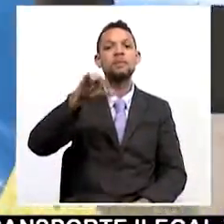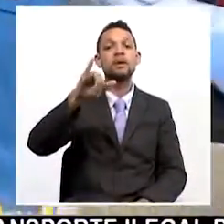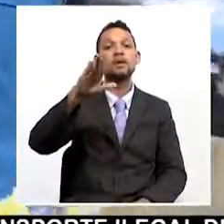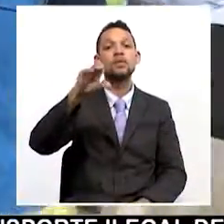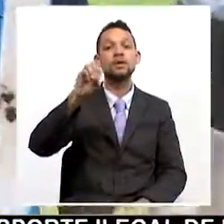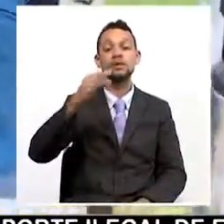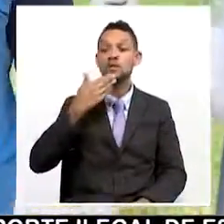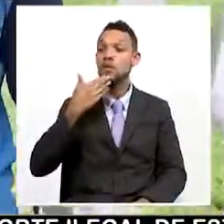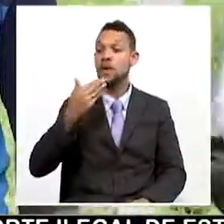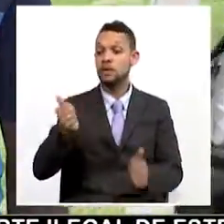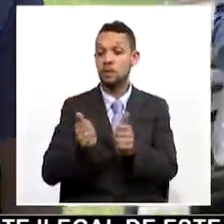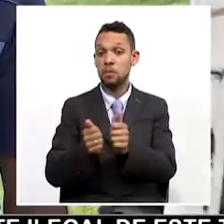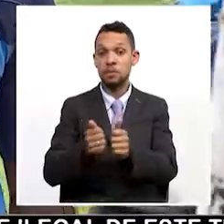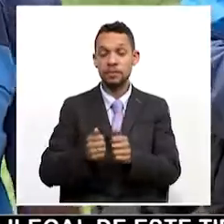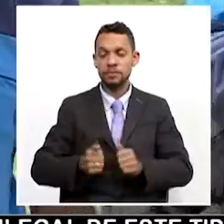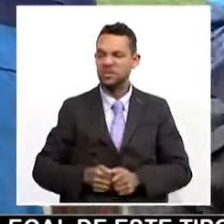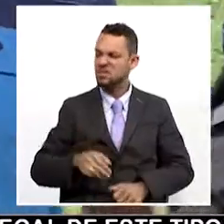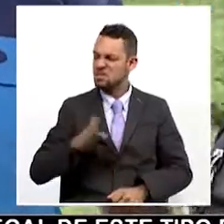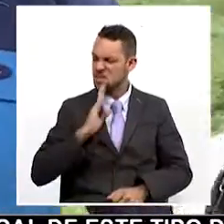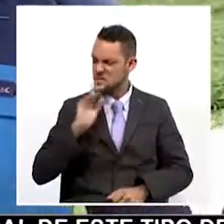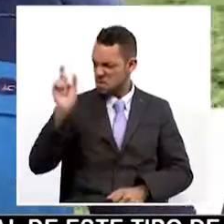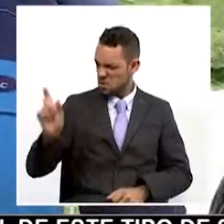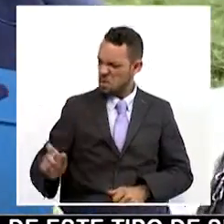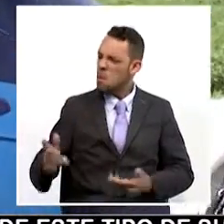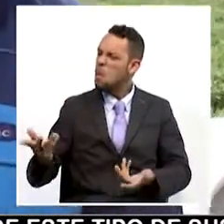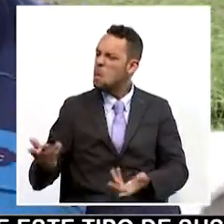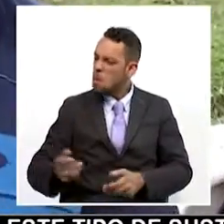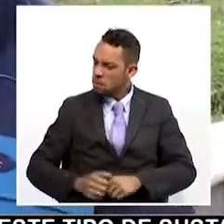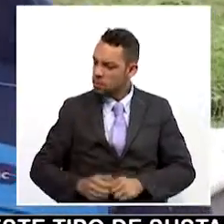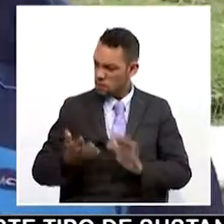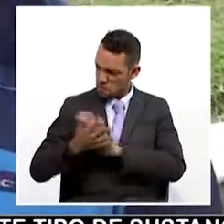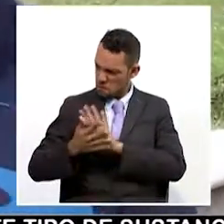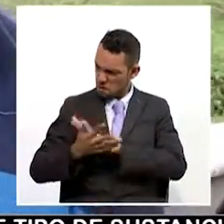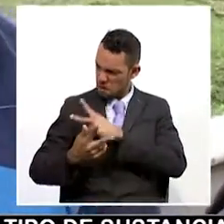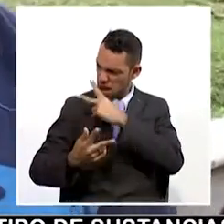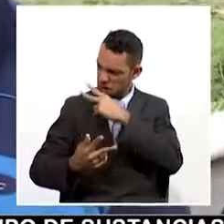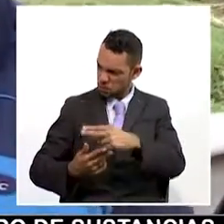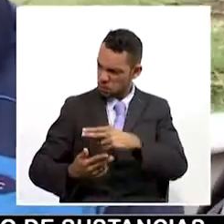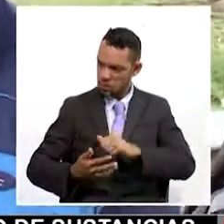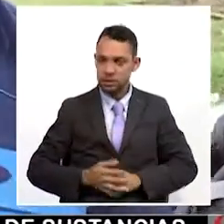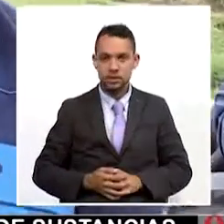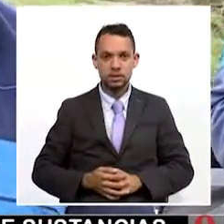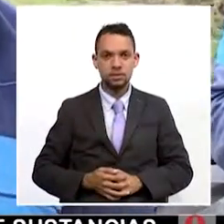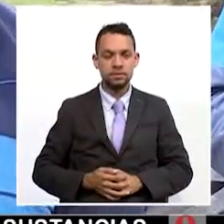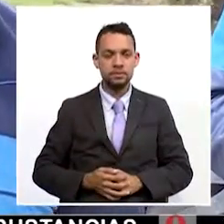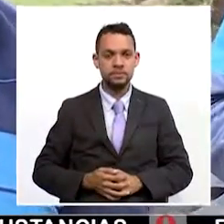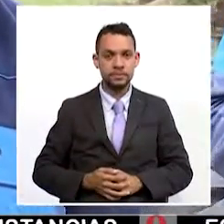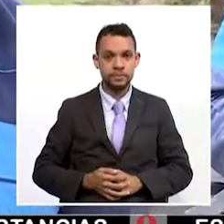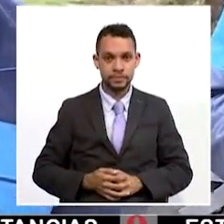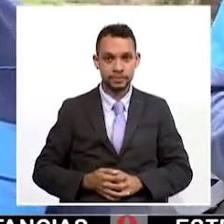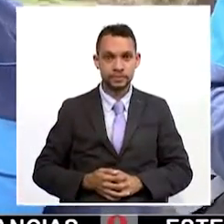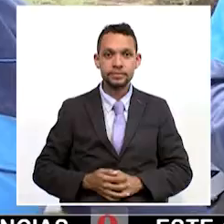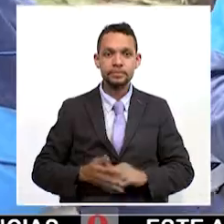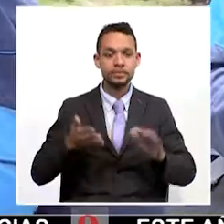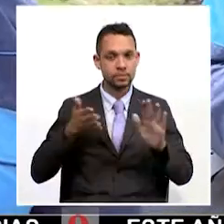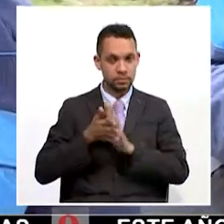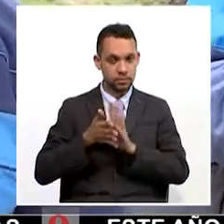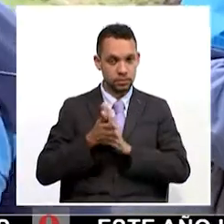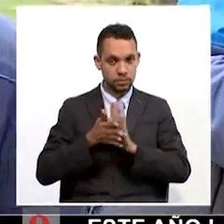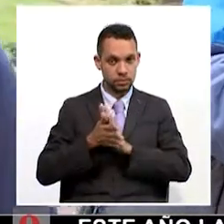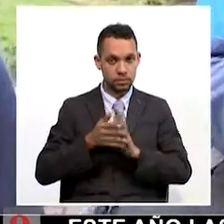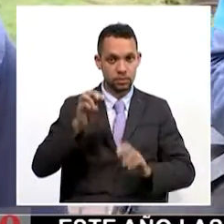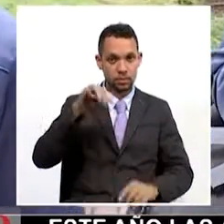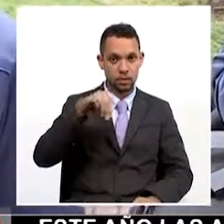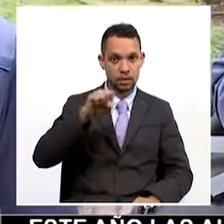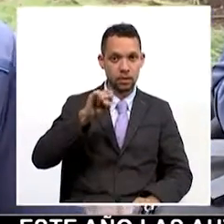por recibirnos. ¿Quién es Mauricio Acosta? Mauricio Acosta es un... Mauricio Acosta